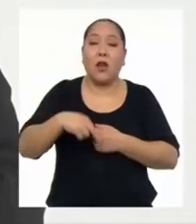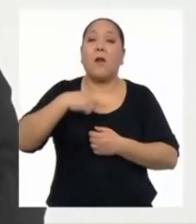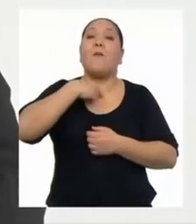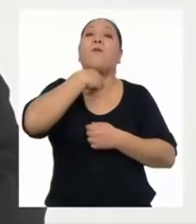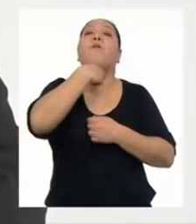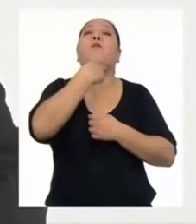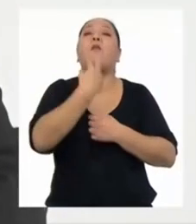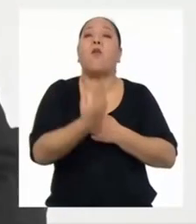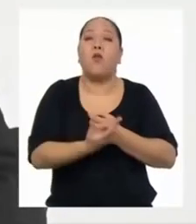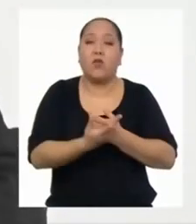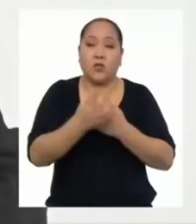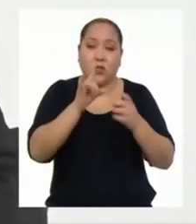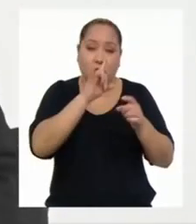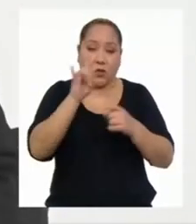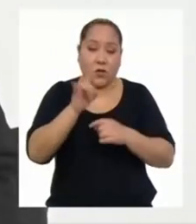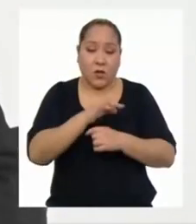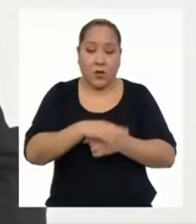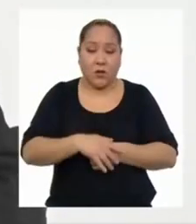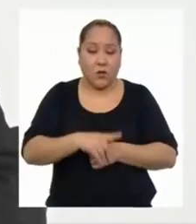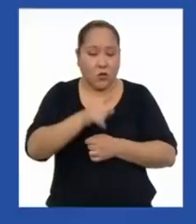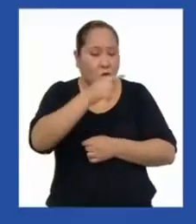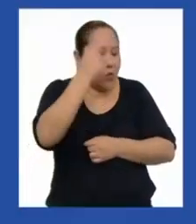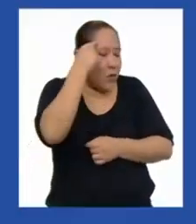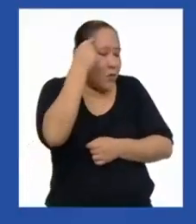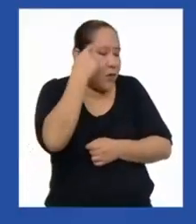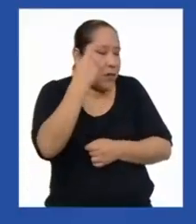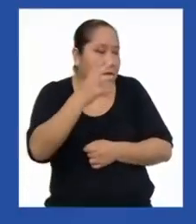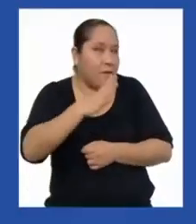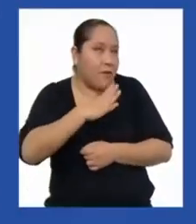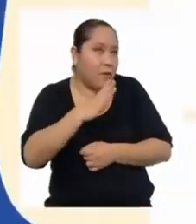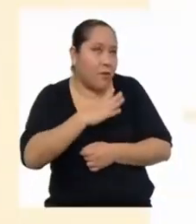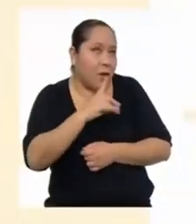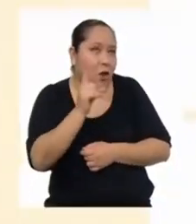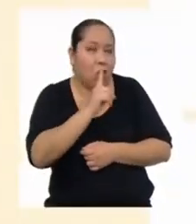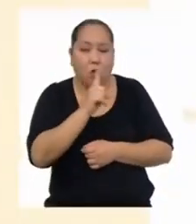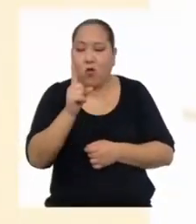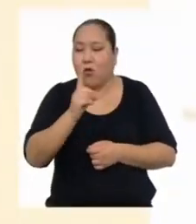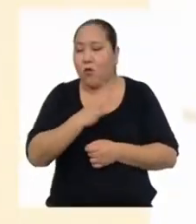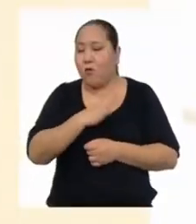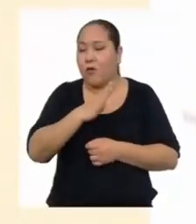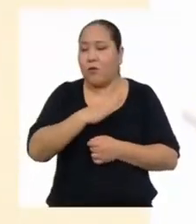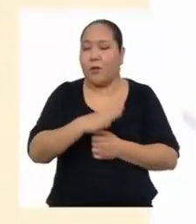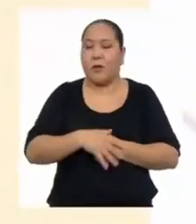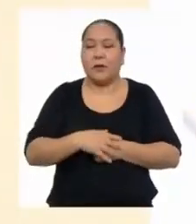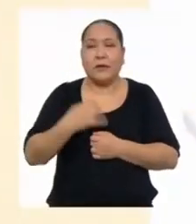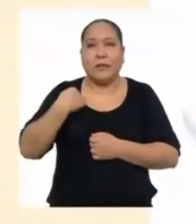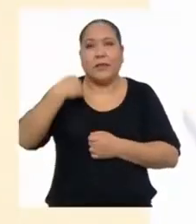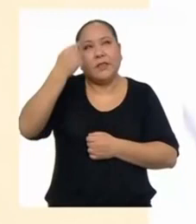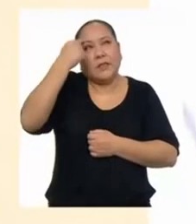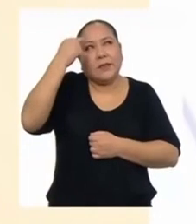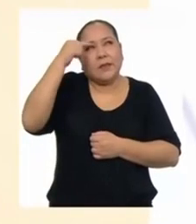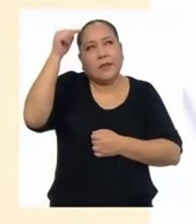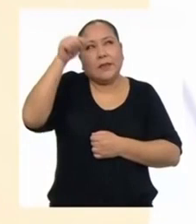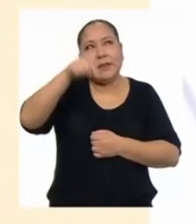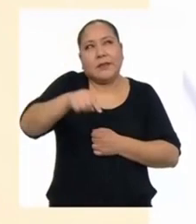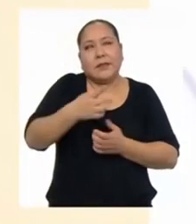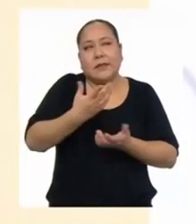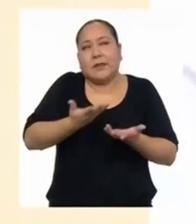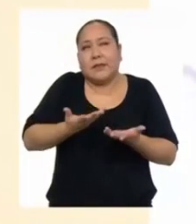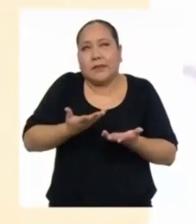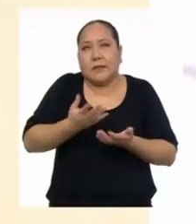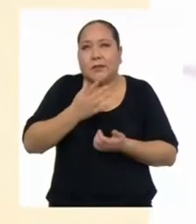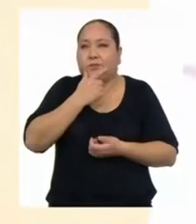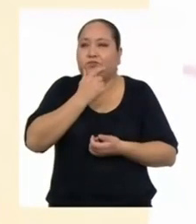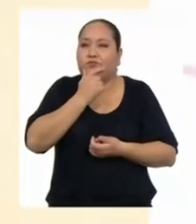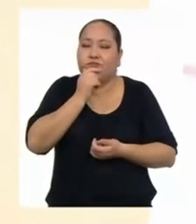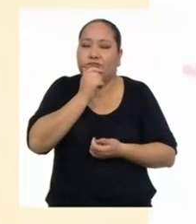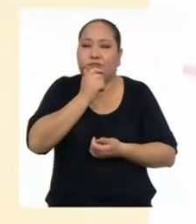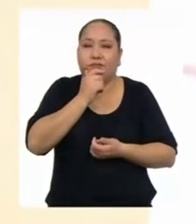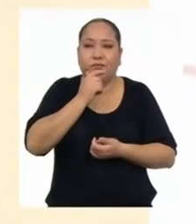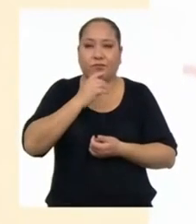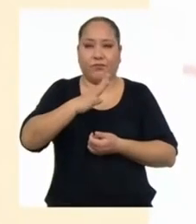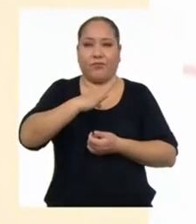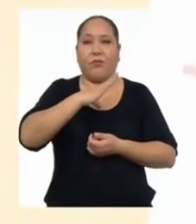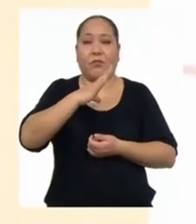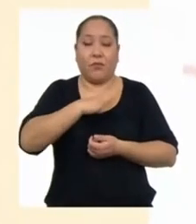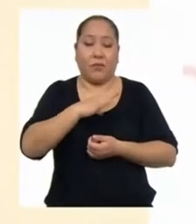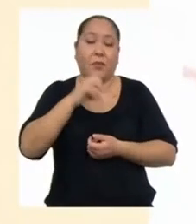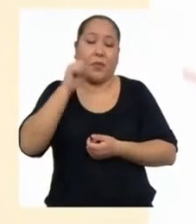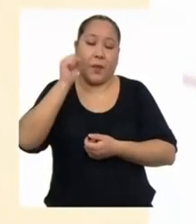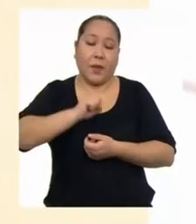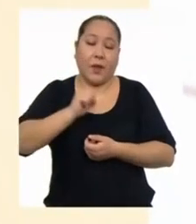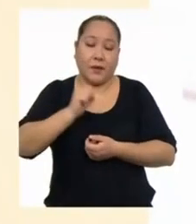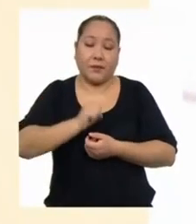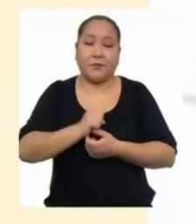¿Será formal o informal? Yo creo que en este caso, la formalidad me conviene para que sea